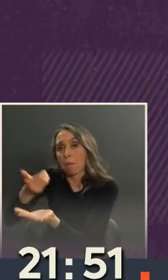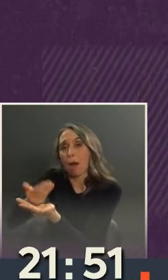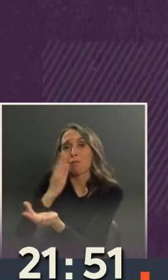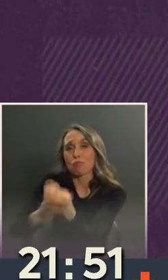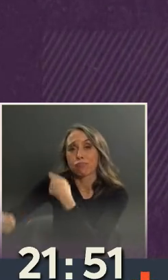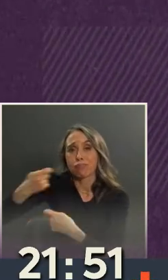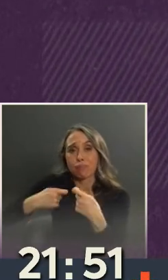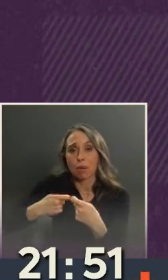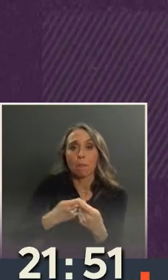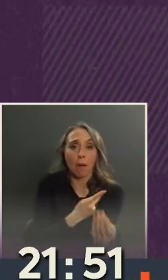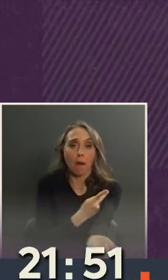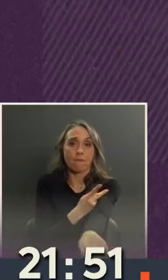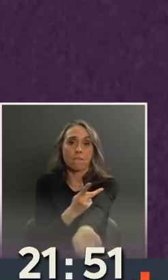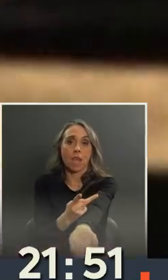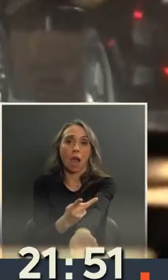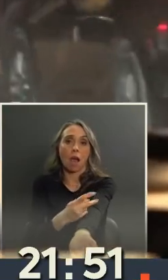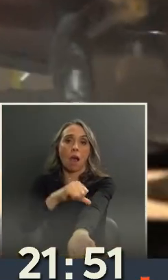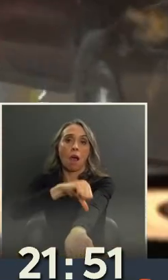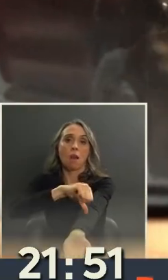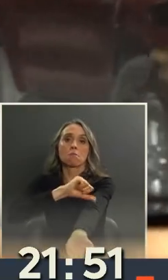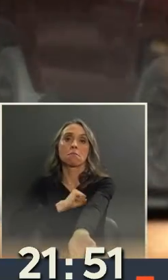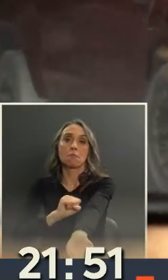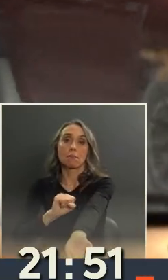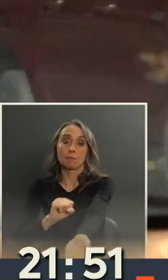seguir rumbo a la capital.